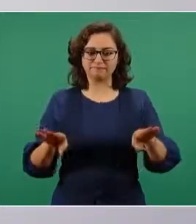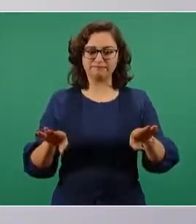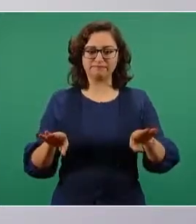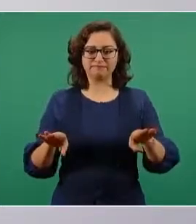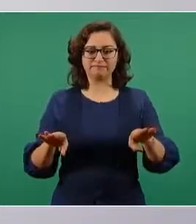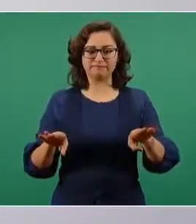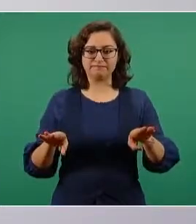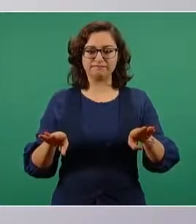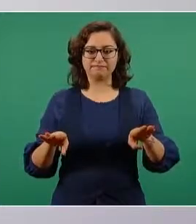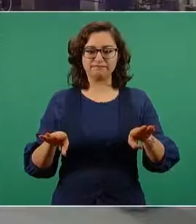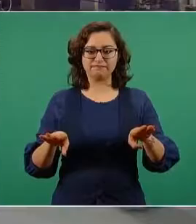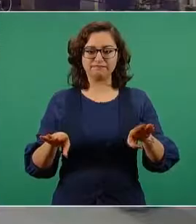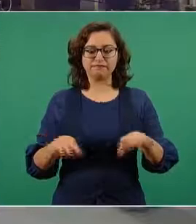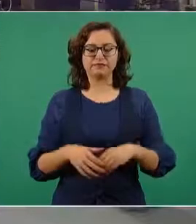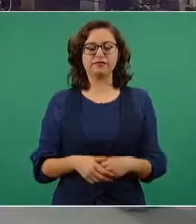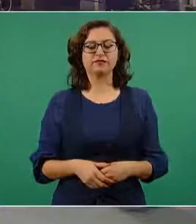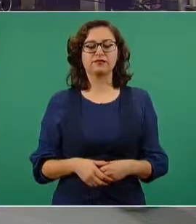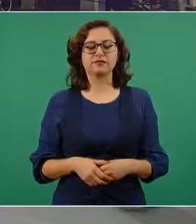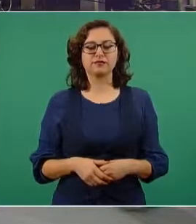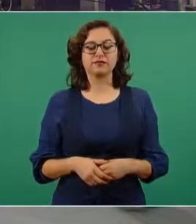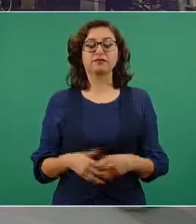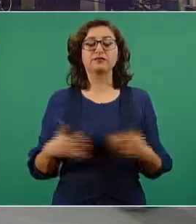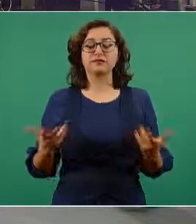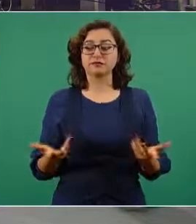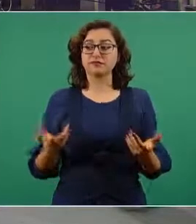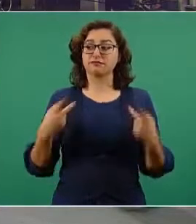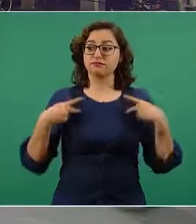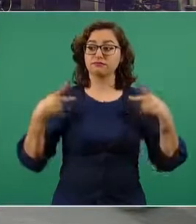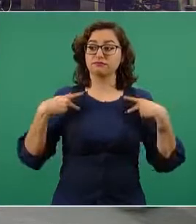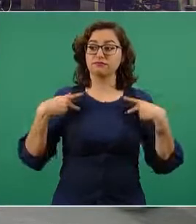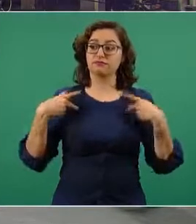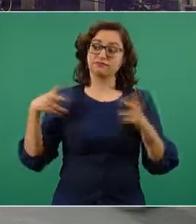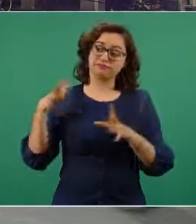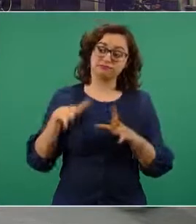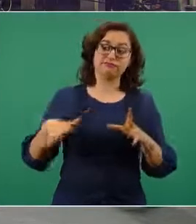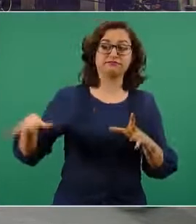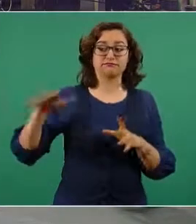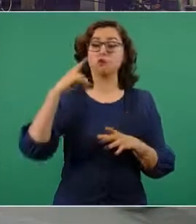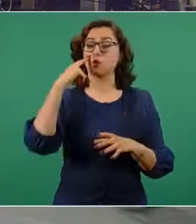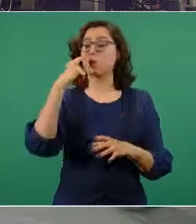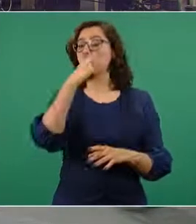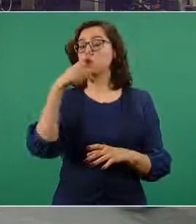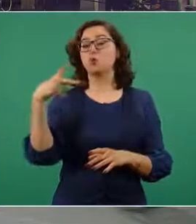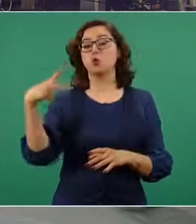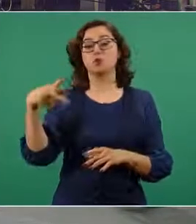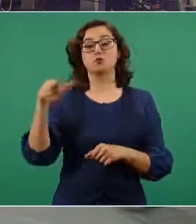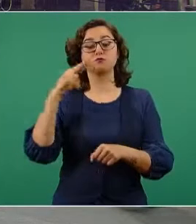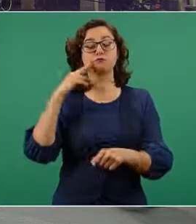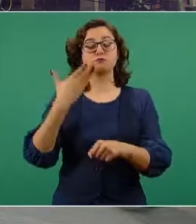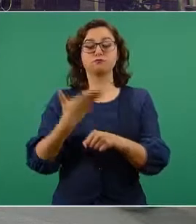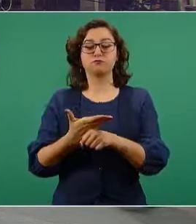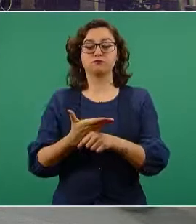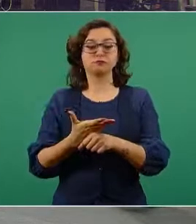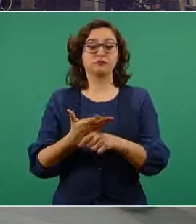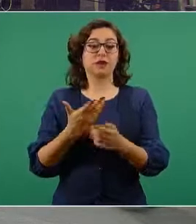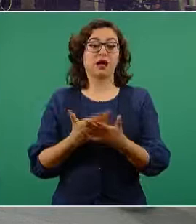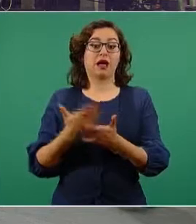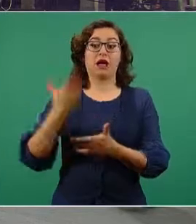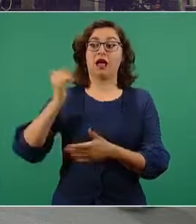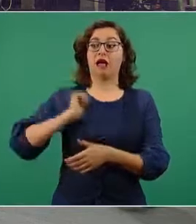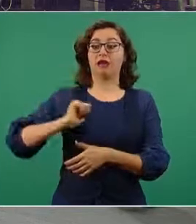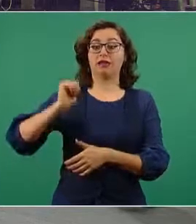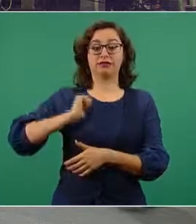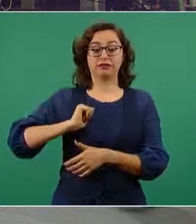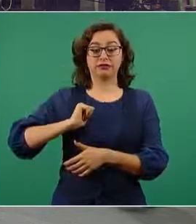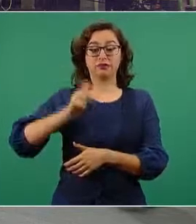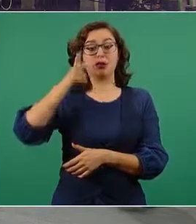país. Y eso depende de los ciudadanos. Y es lo que decía Hidalgo y